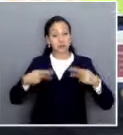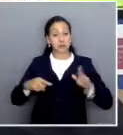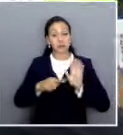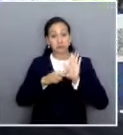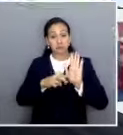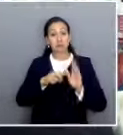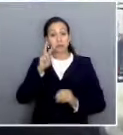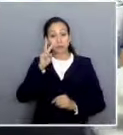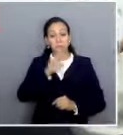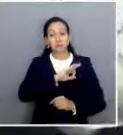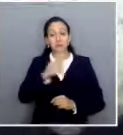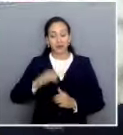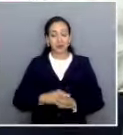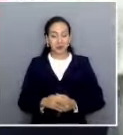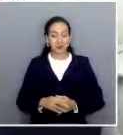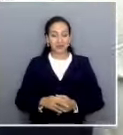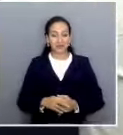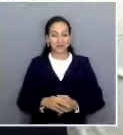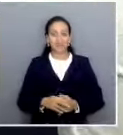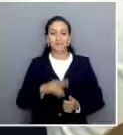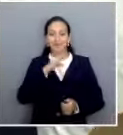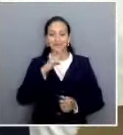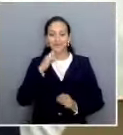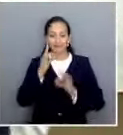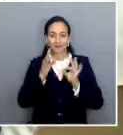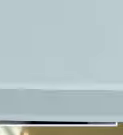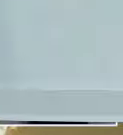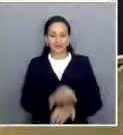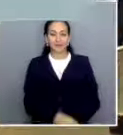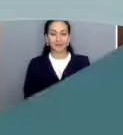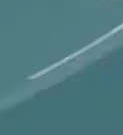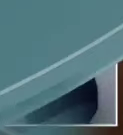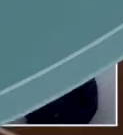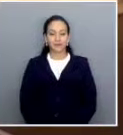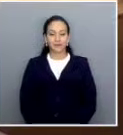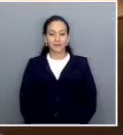del Poder Judicial de la Federación, Juan Carlos González.